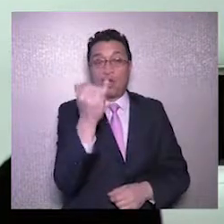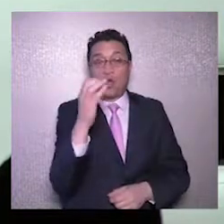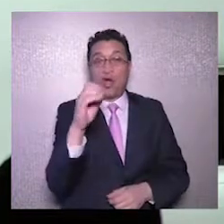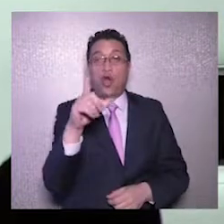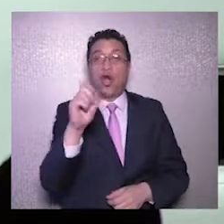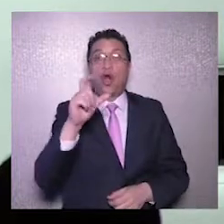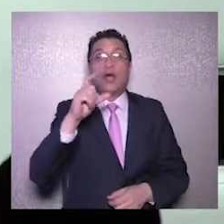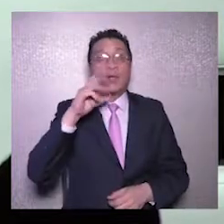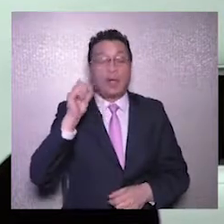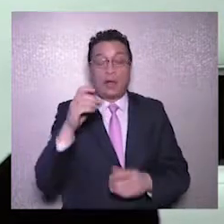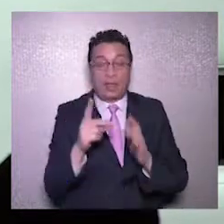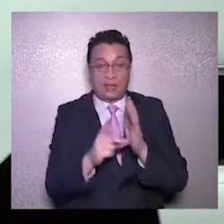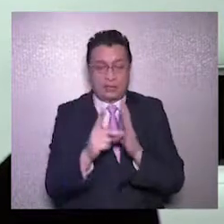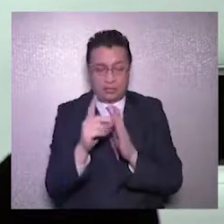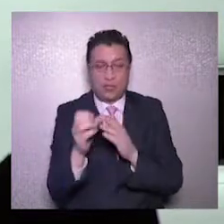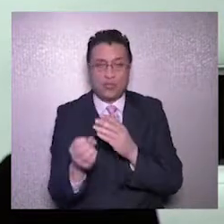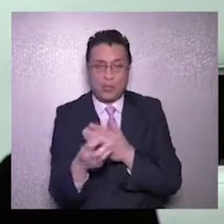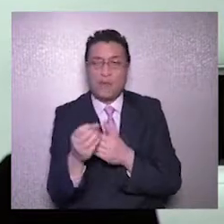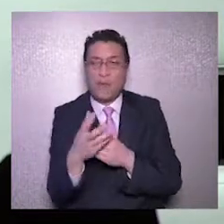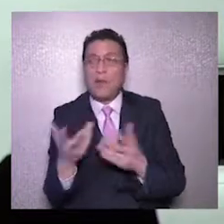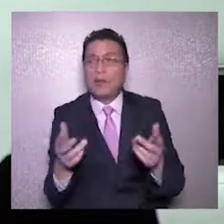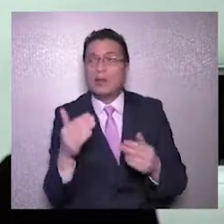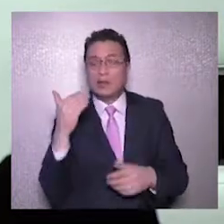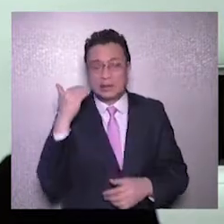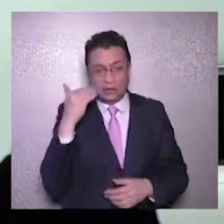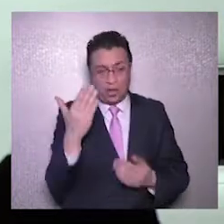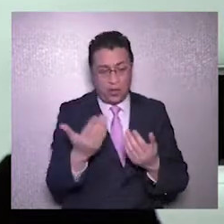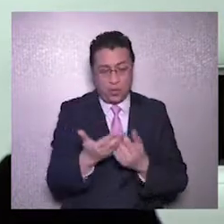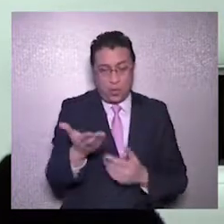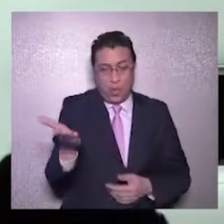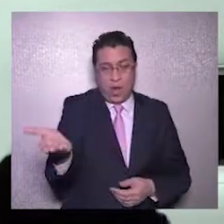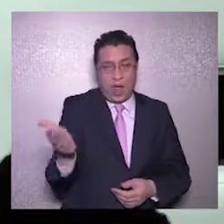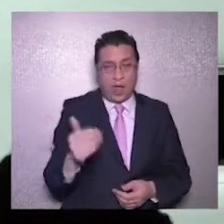por el desarrollo de un nuevo antibiótico. Unos chicos de un liceo.